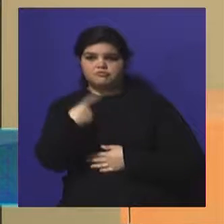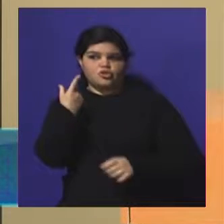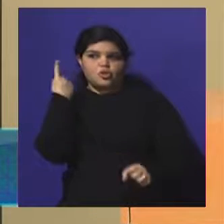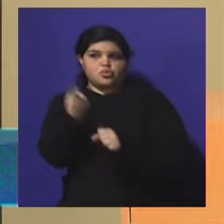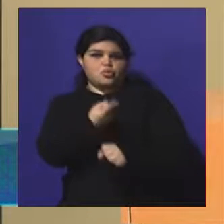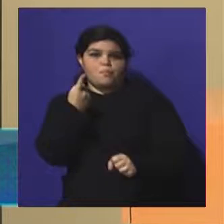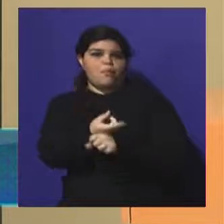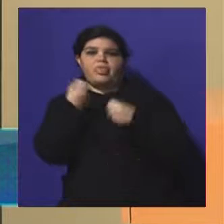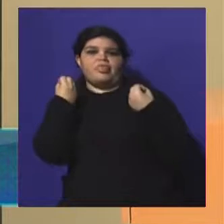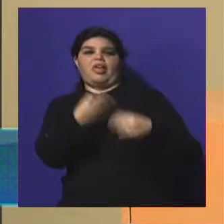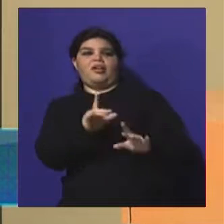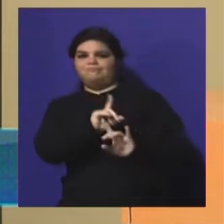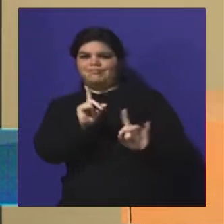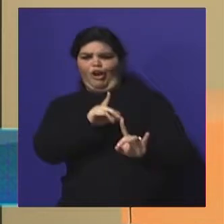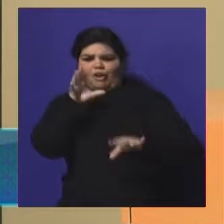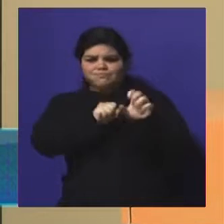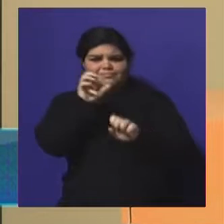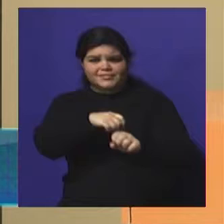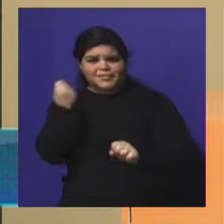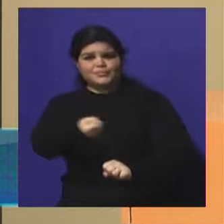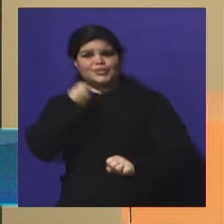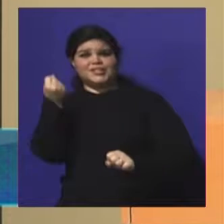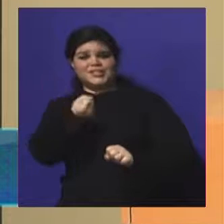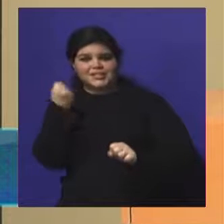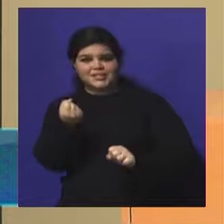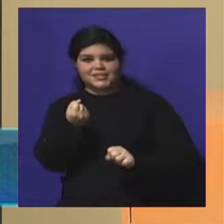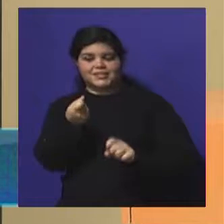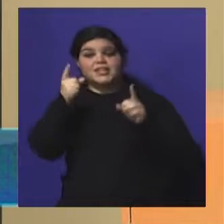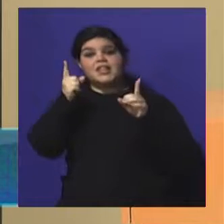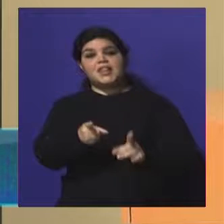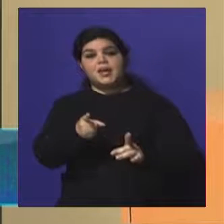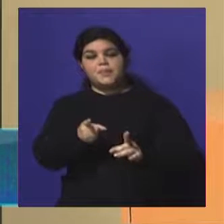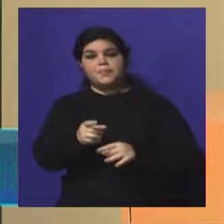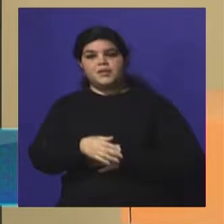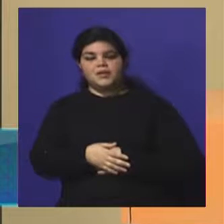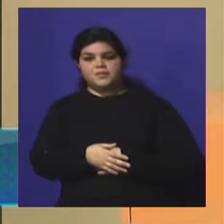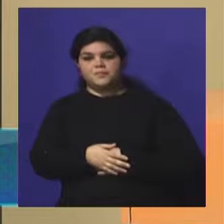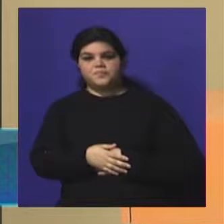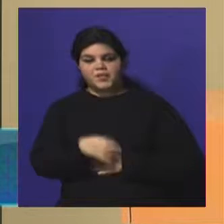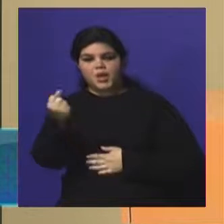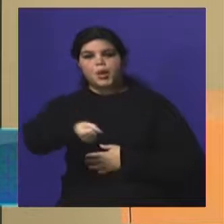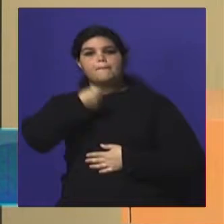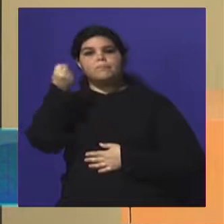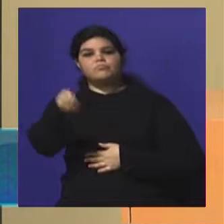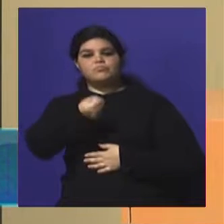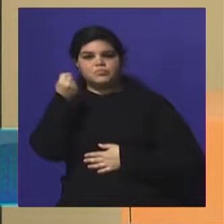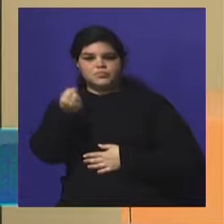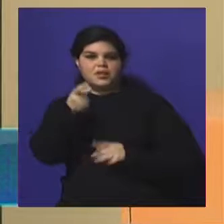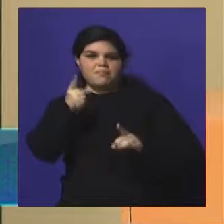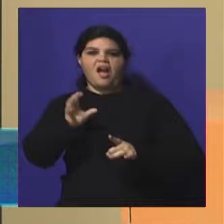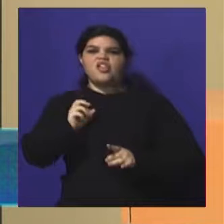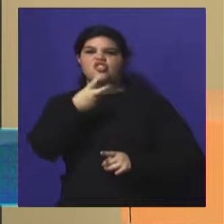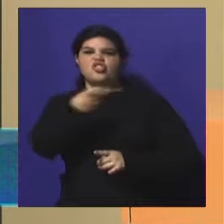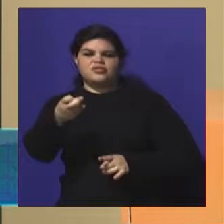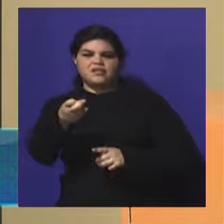pasar. Y también porque creo que es bastante simbólico e importante, más allá de los 200 años,